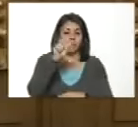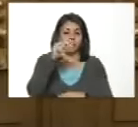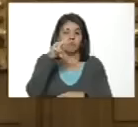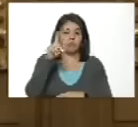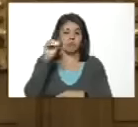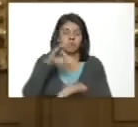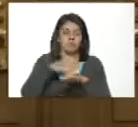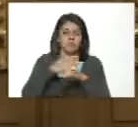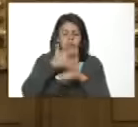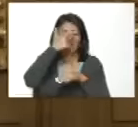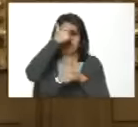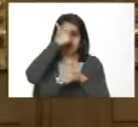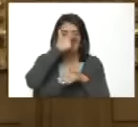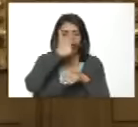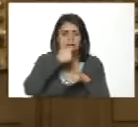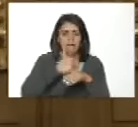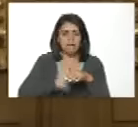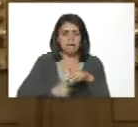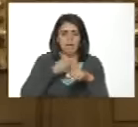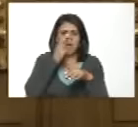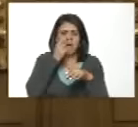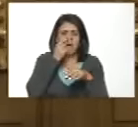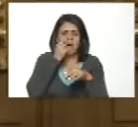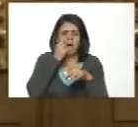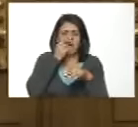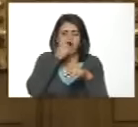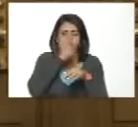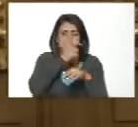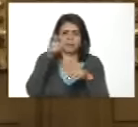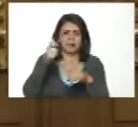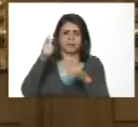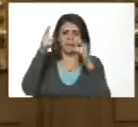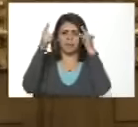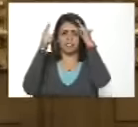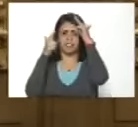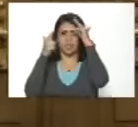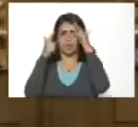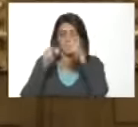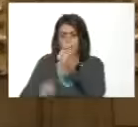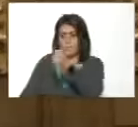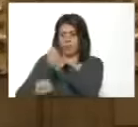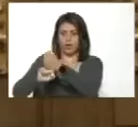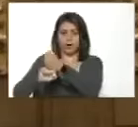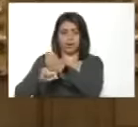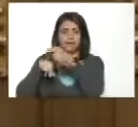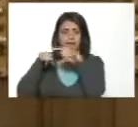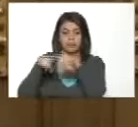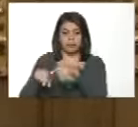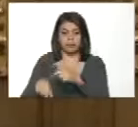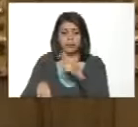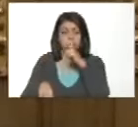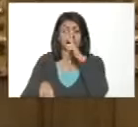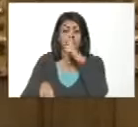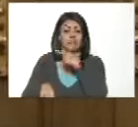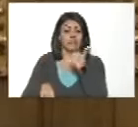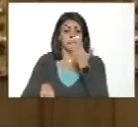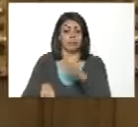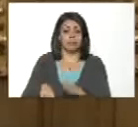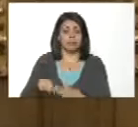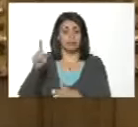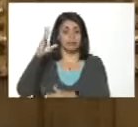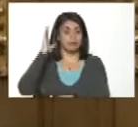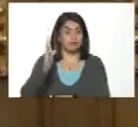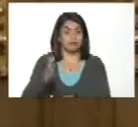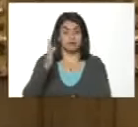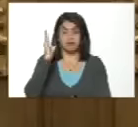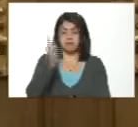ellos, por su aspecto físico de hombre de pueblo, era chavista. Ese terrible crimen no recibió